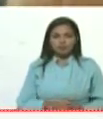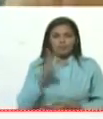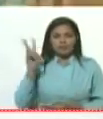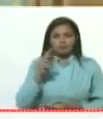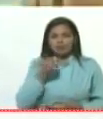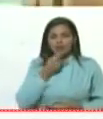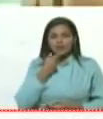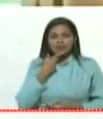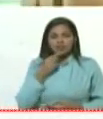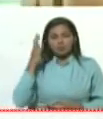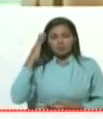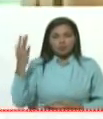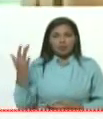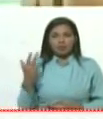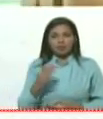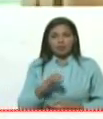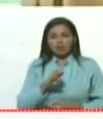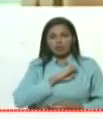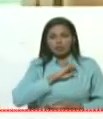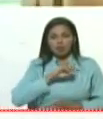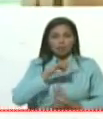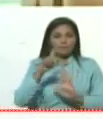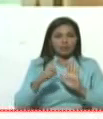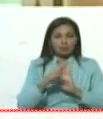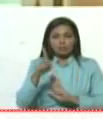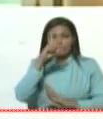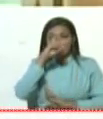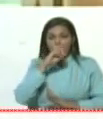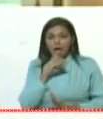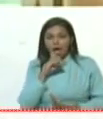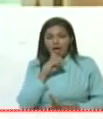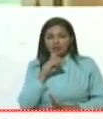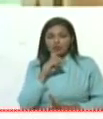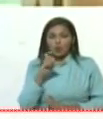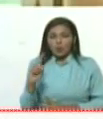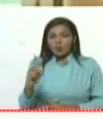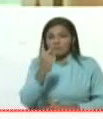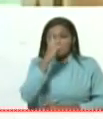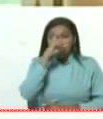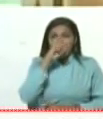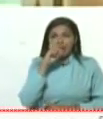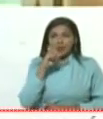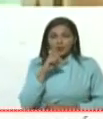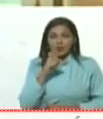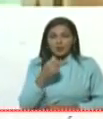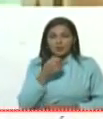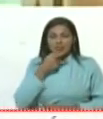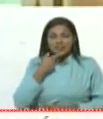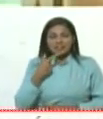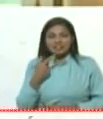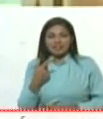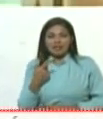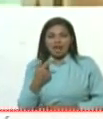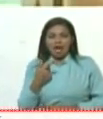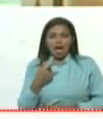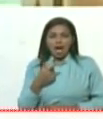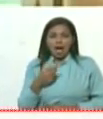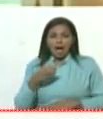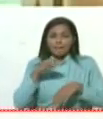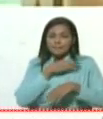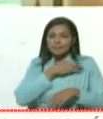bella. Yo me imagino cuando en enero estemos cumpliendo el primer año, el primer añito de esta niña bella, de esta misión